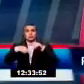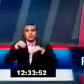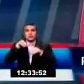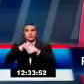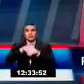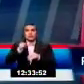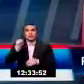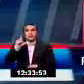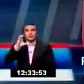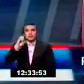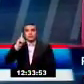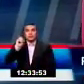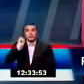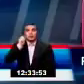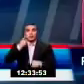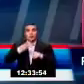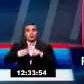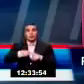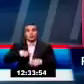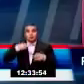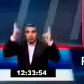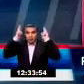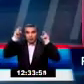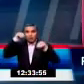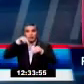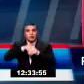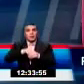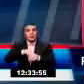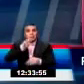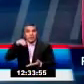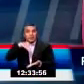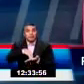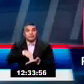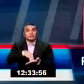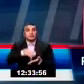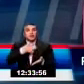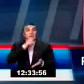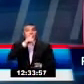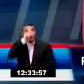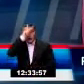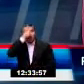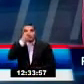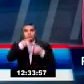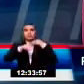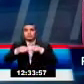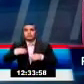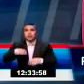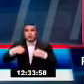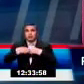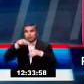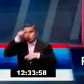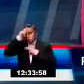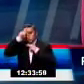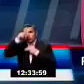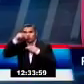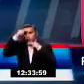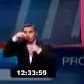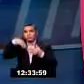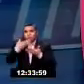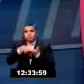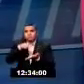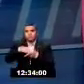repatriación de Salcedo y la ex reina Manavita desde Perú. Un equipo precisamente de El Noticiero estuvo en la zona fronteriza. Veamos.